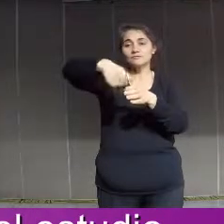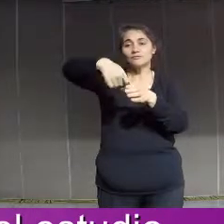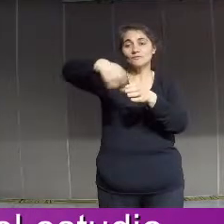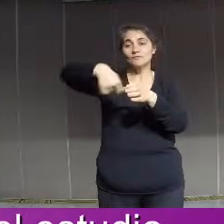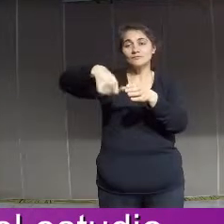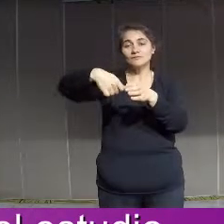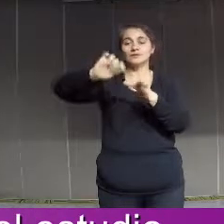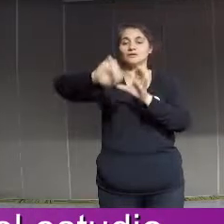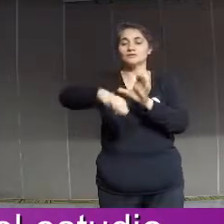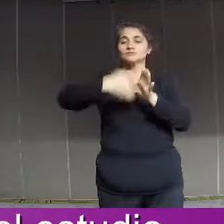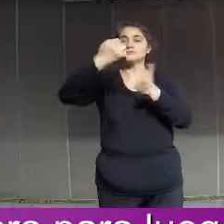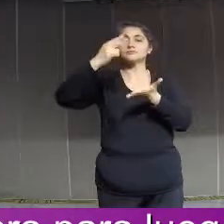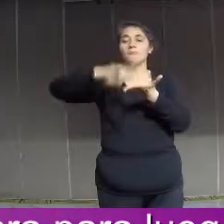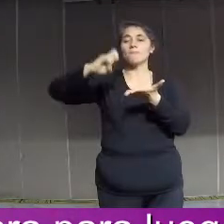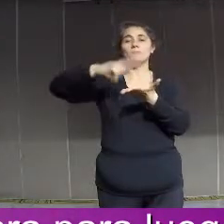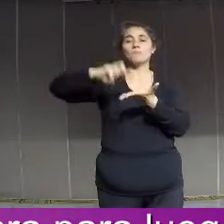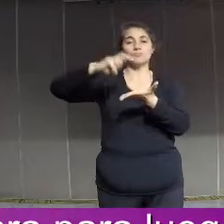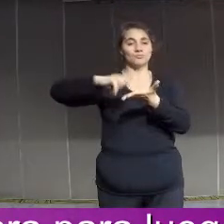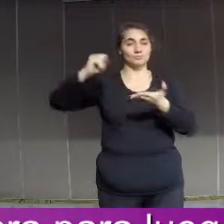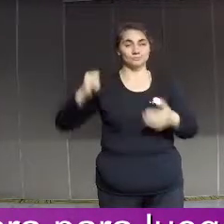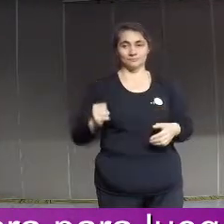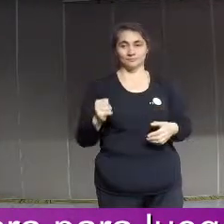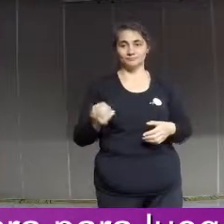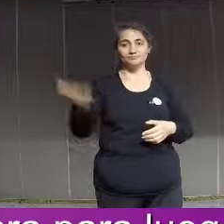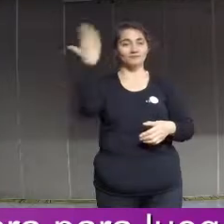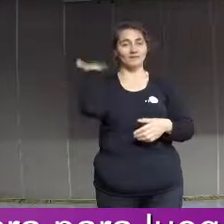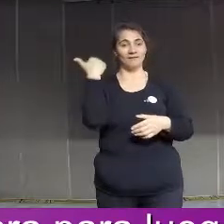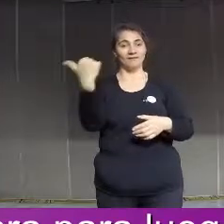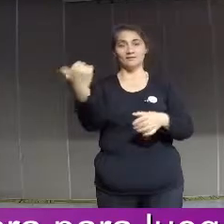comen procesado, otros comen cortado pequeño, ¿sí?